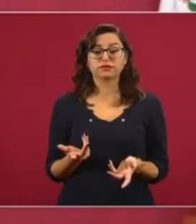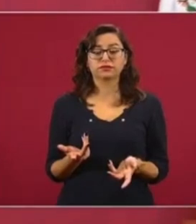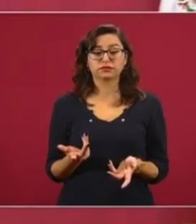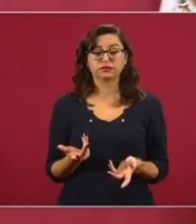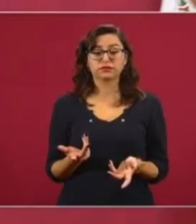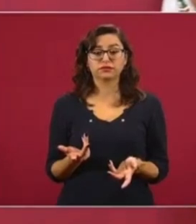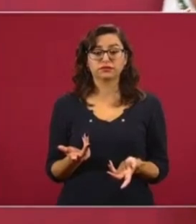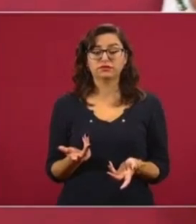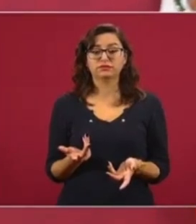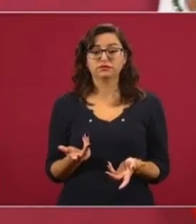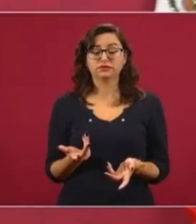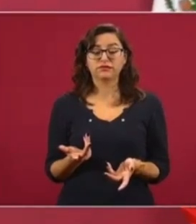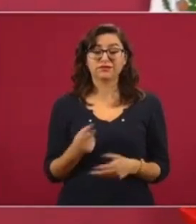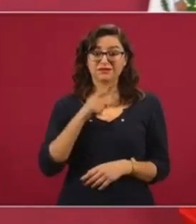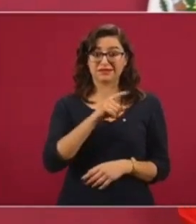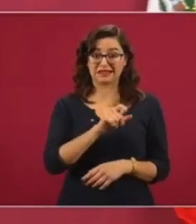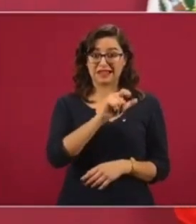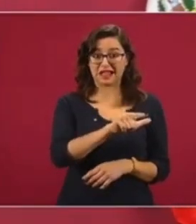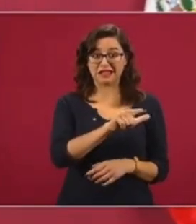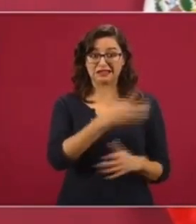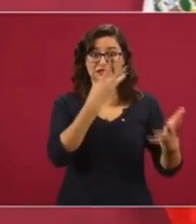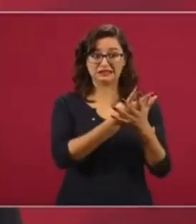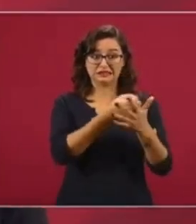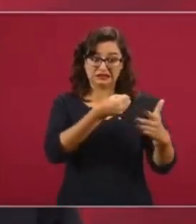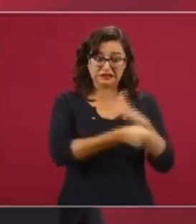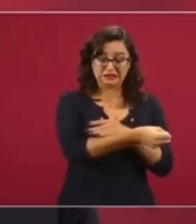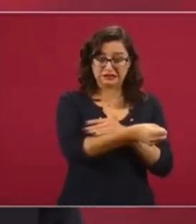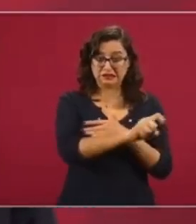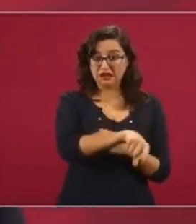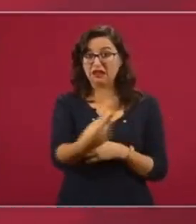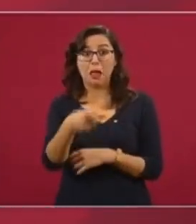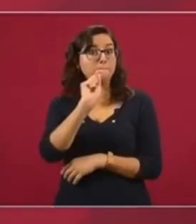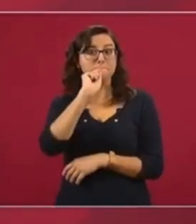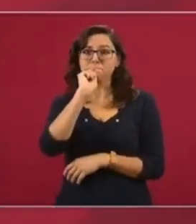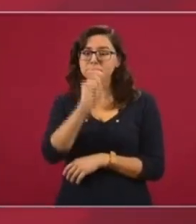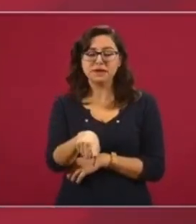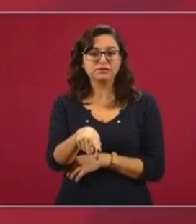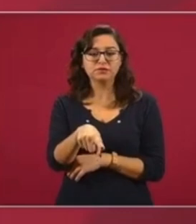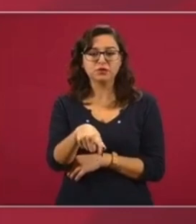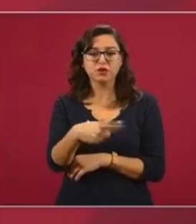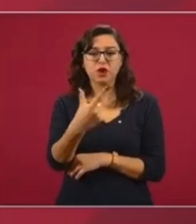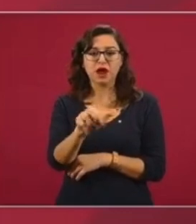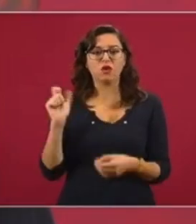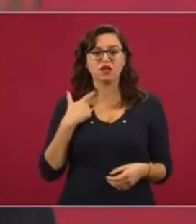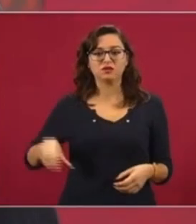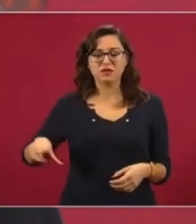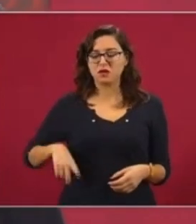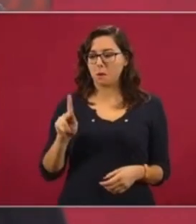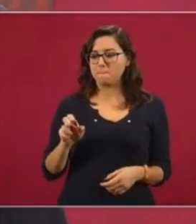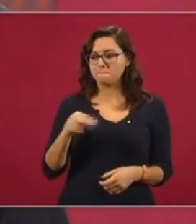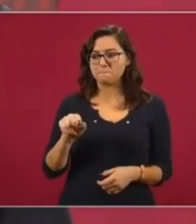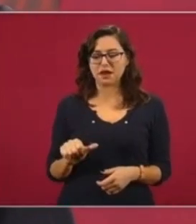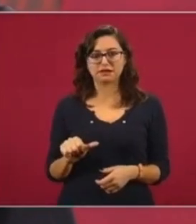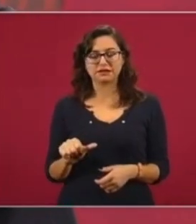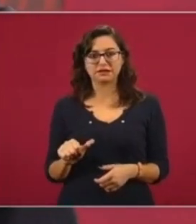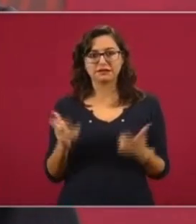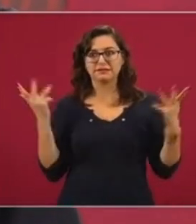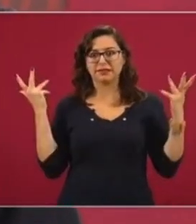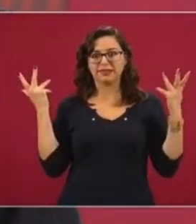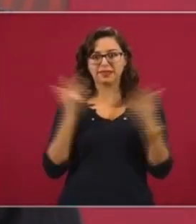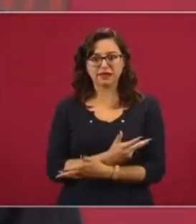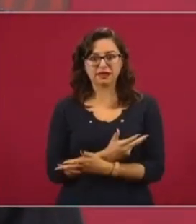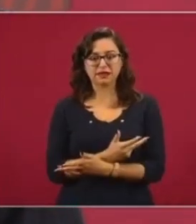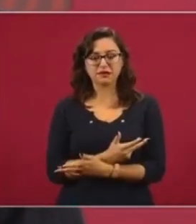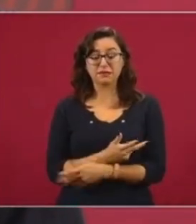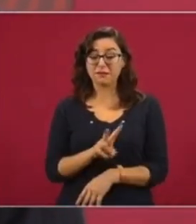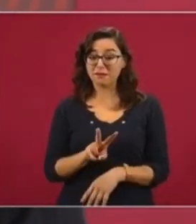misma acusación el que fue secretario de Seguridad Pública de Felipe Calderón. Esto es